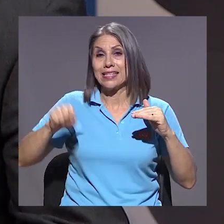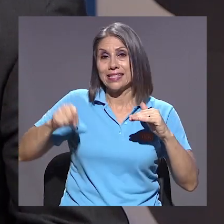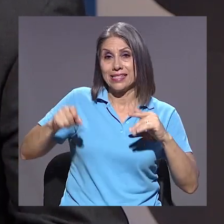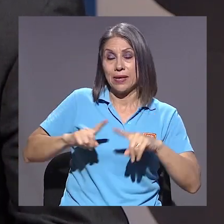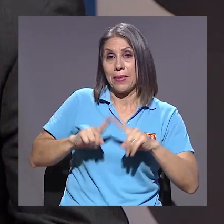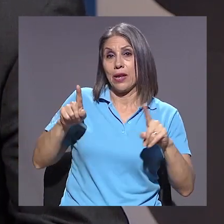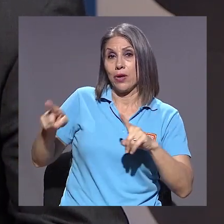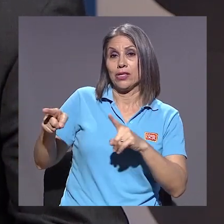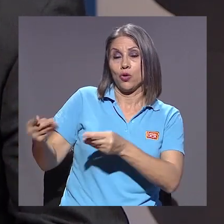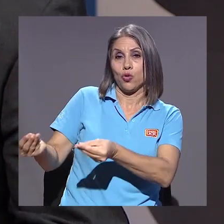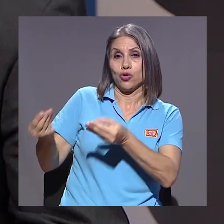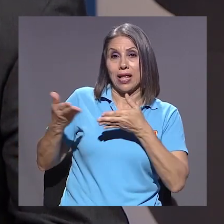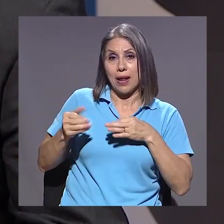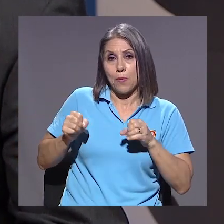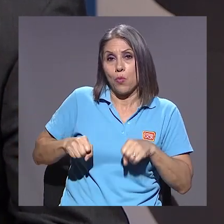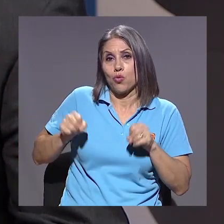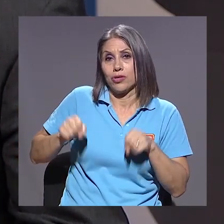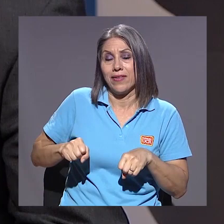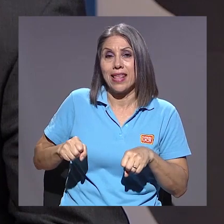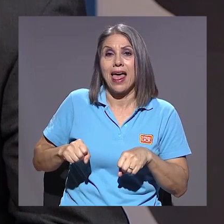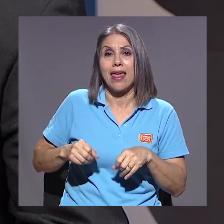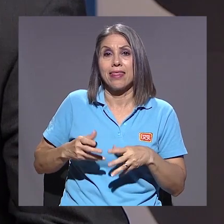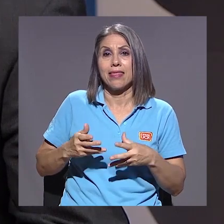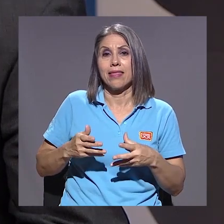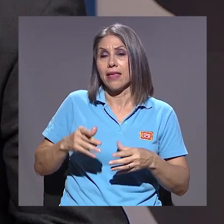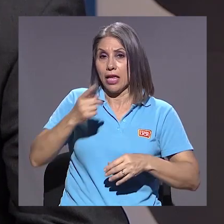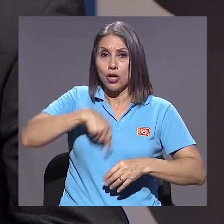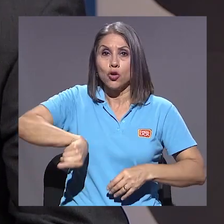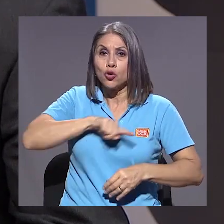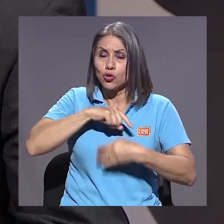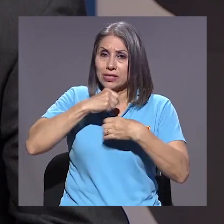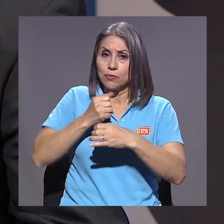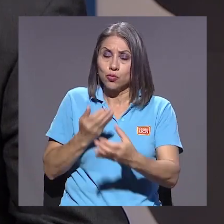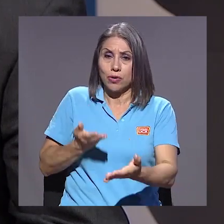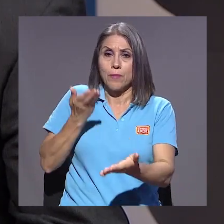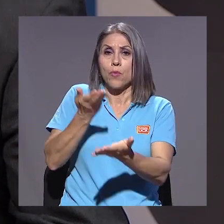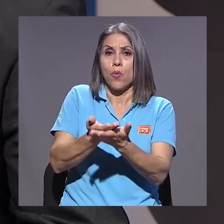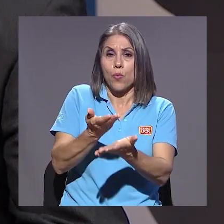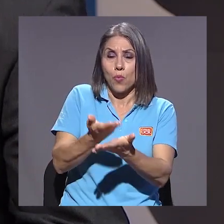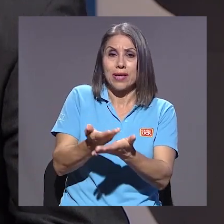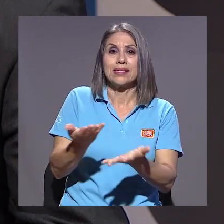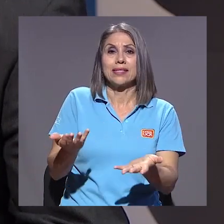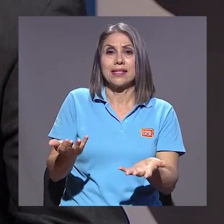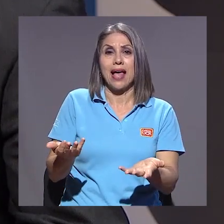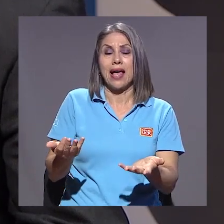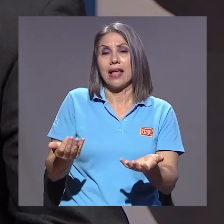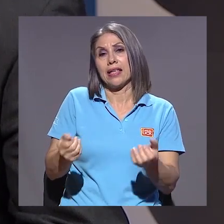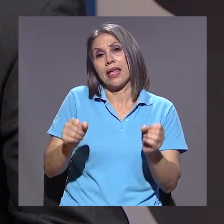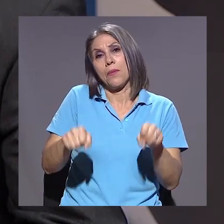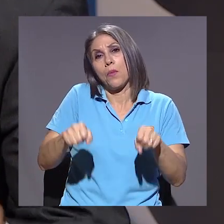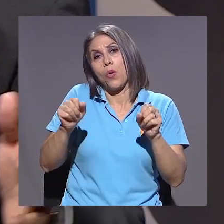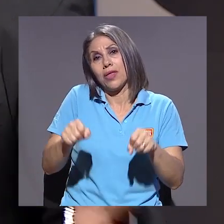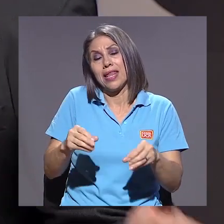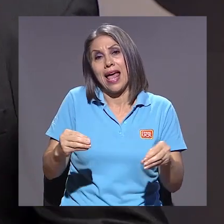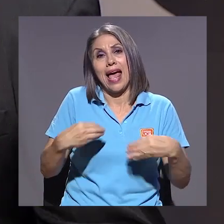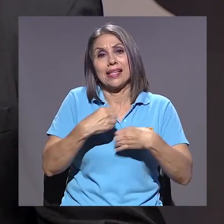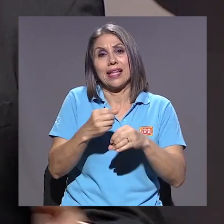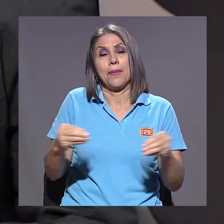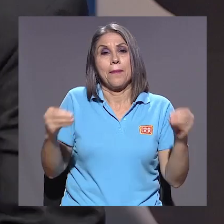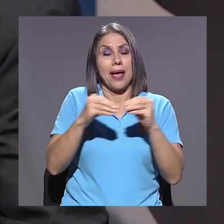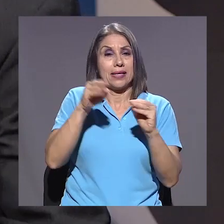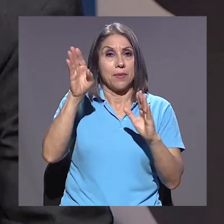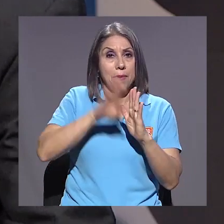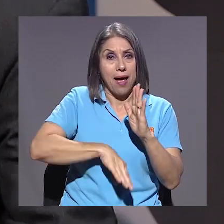nos va a dar la posibilidad de poder, y nosotros hicimos una propuesta que podía llevar a bajar tarifas en los